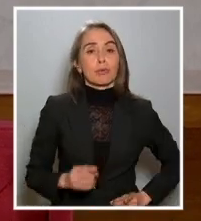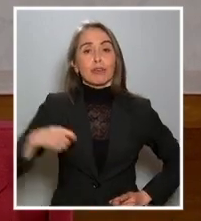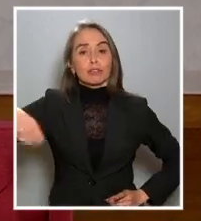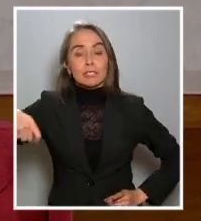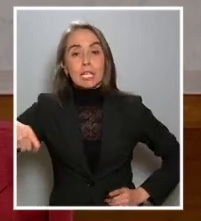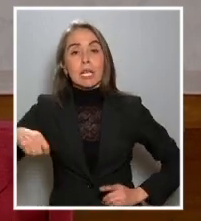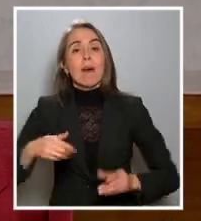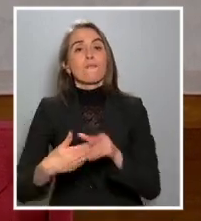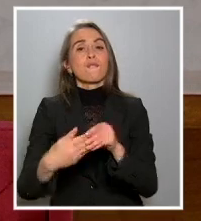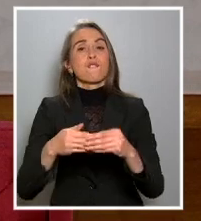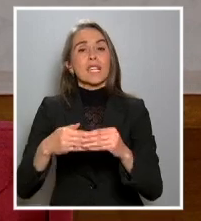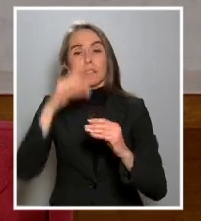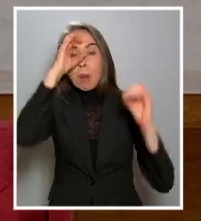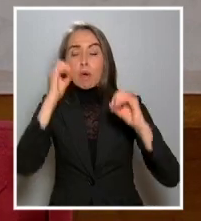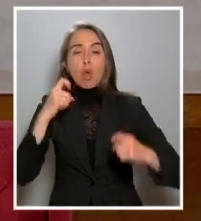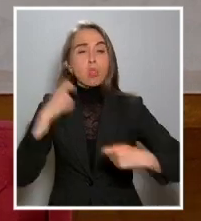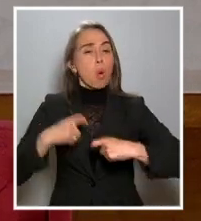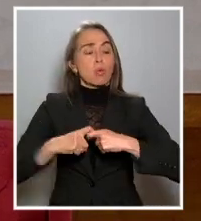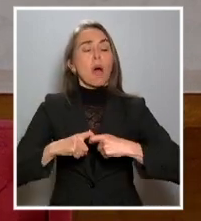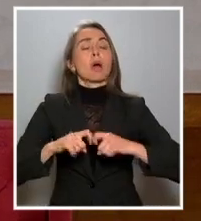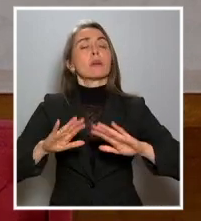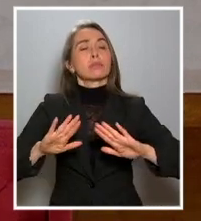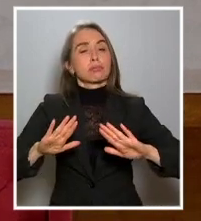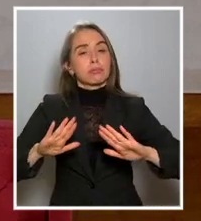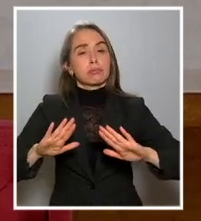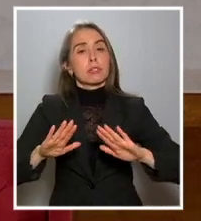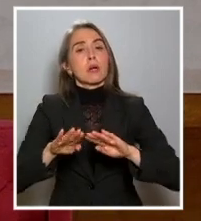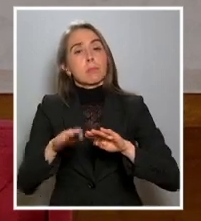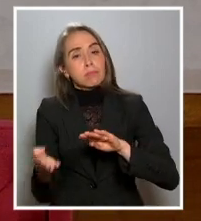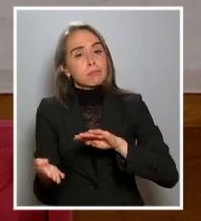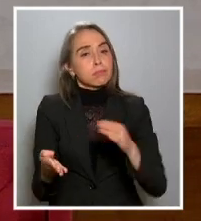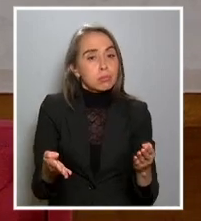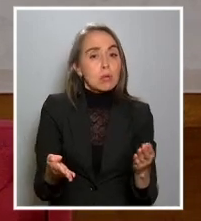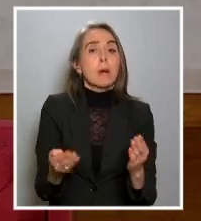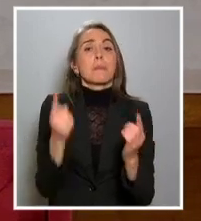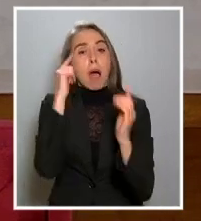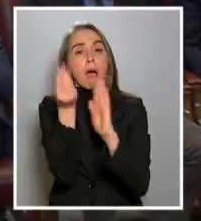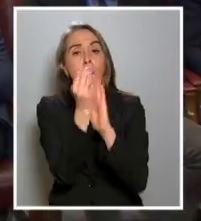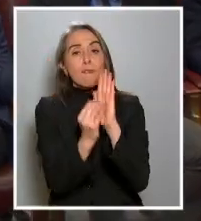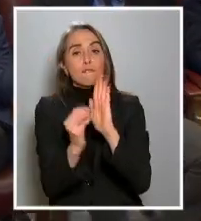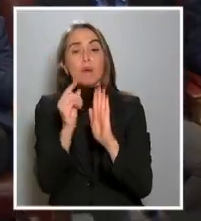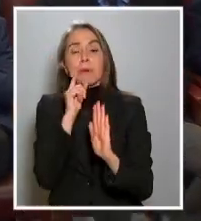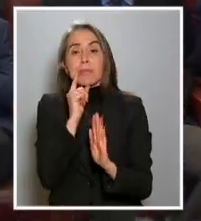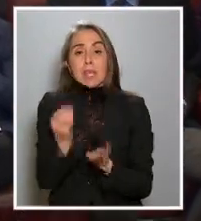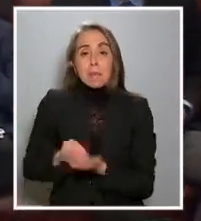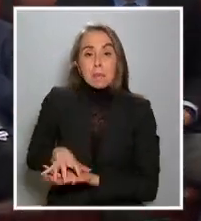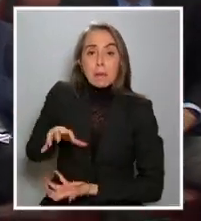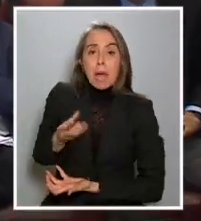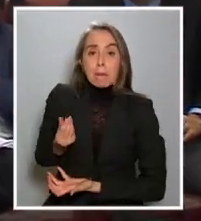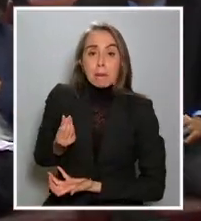a flexibilizar posiciones para poder encontrar fórmulas para que